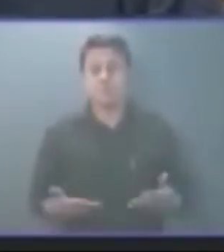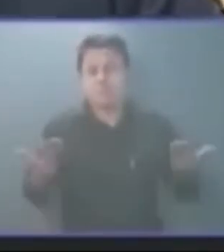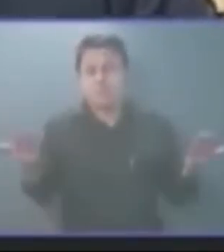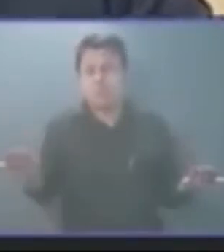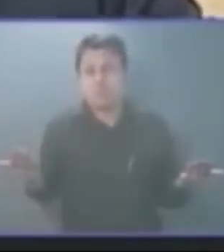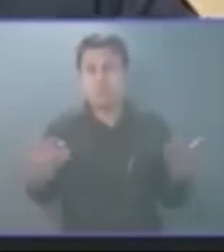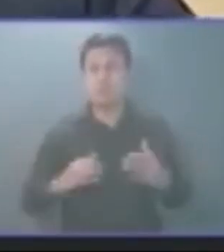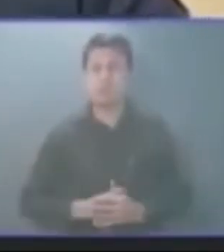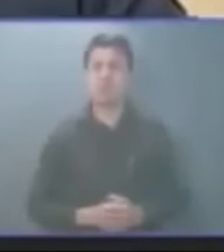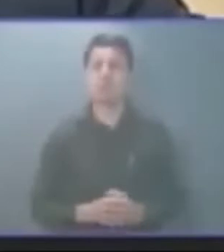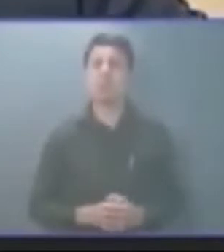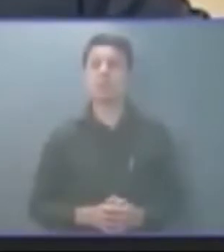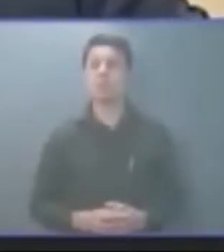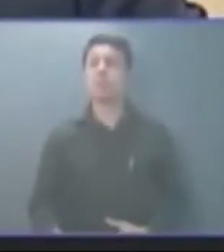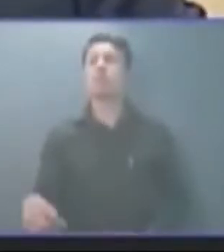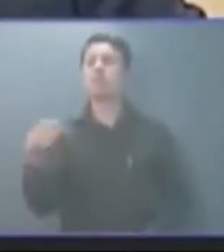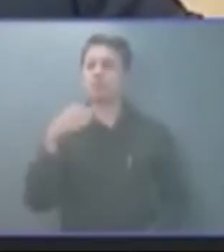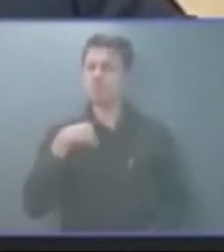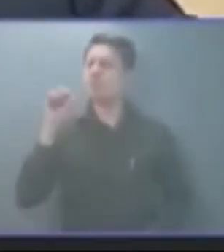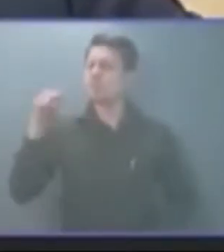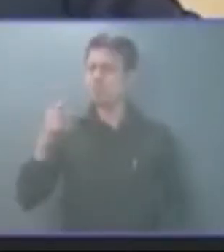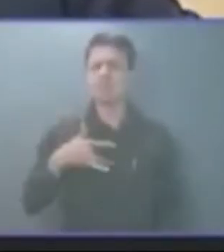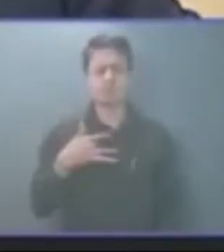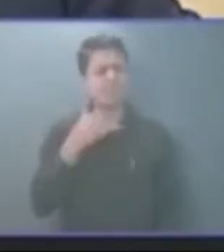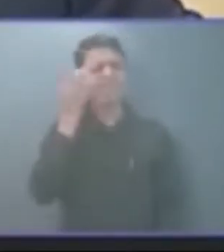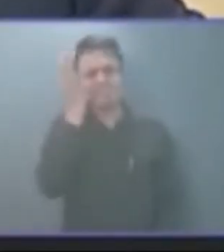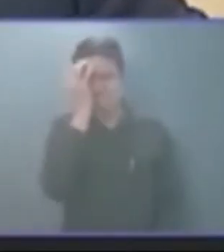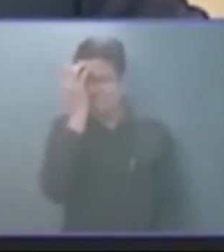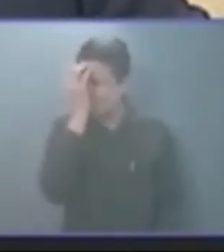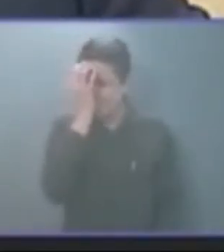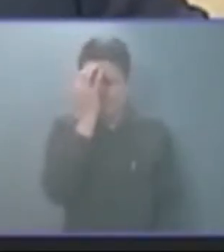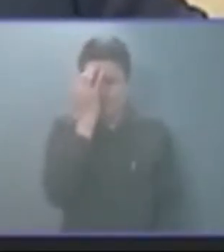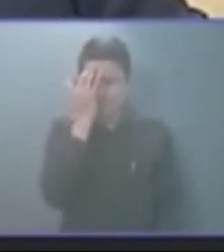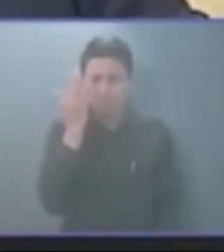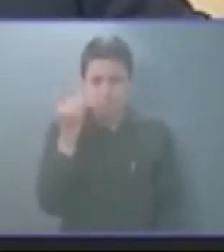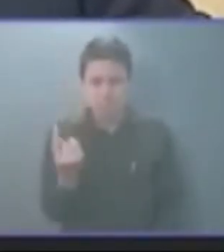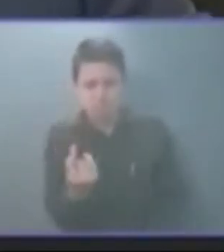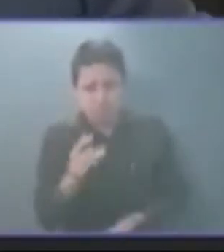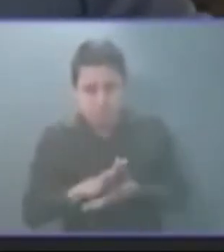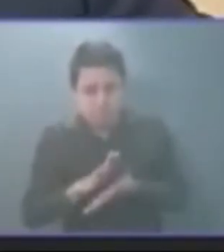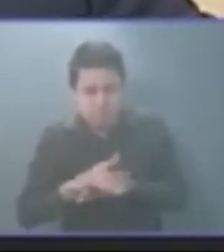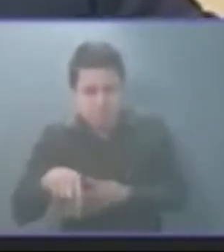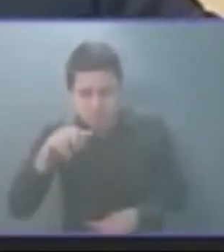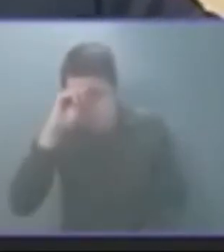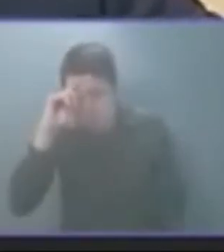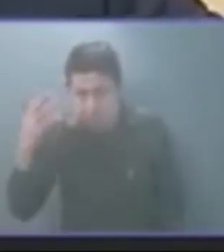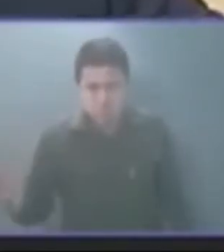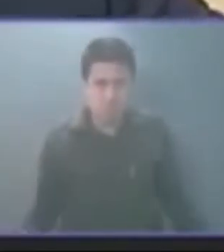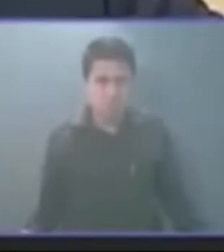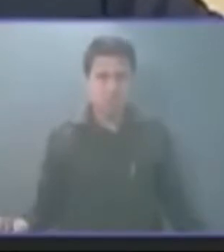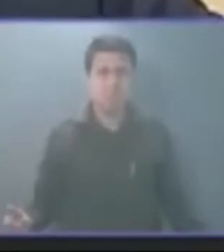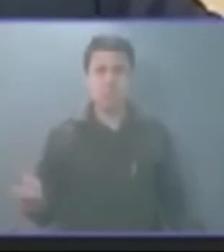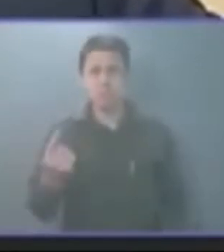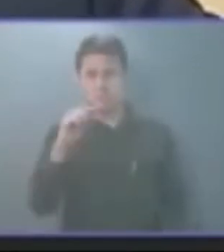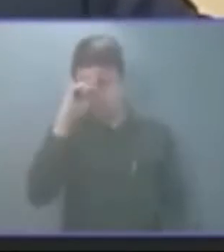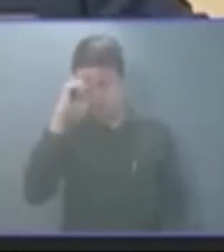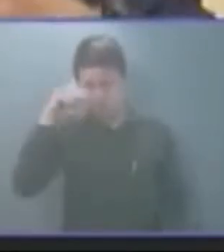Entonces, yo sí estoy preocupado por los empleados. Yo les propongo